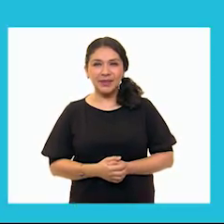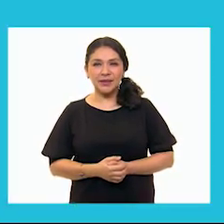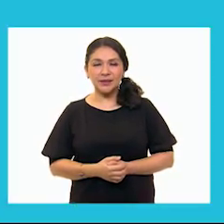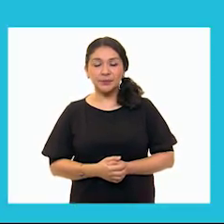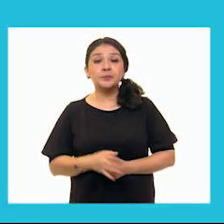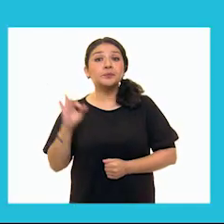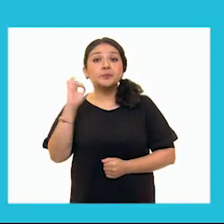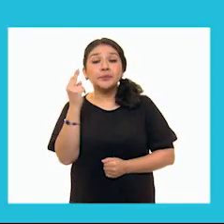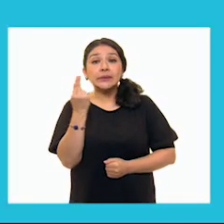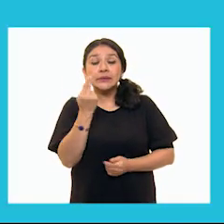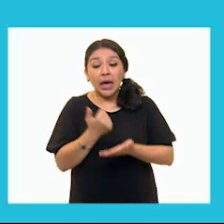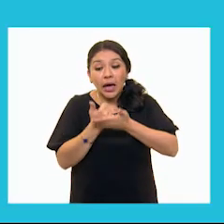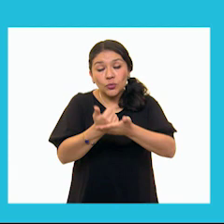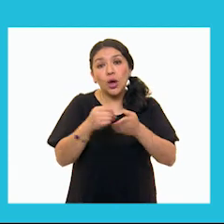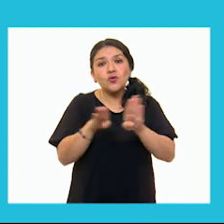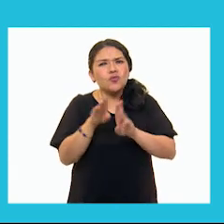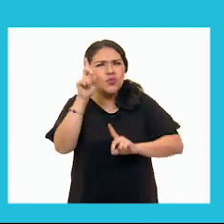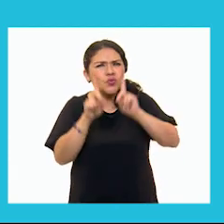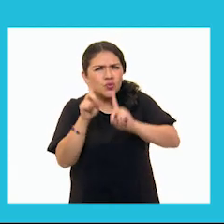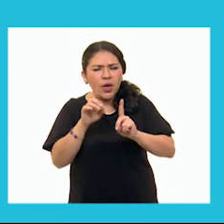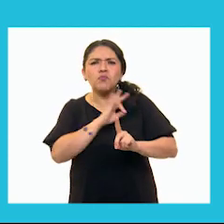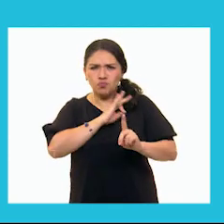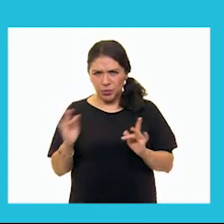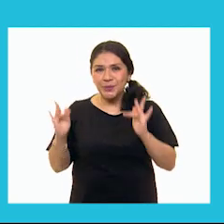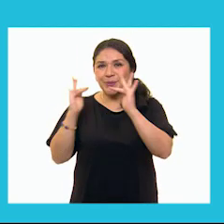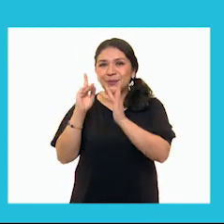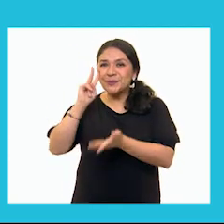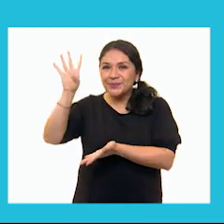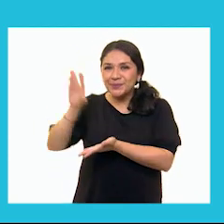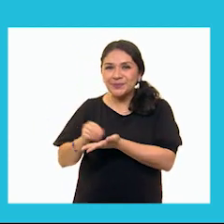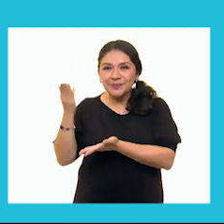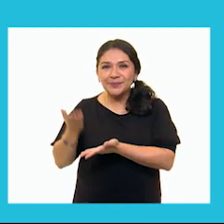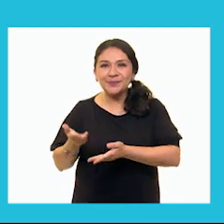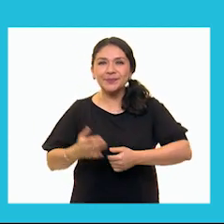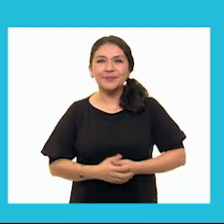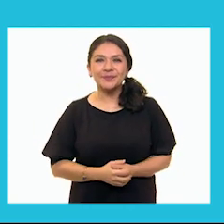Si necesitas ayuda para resolver tus dudas, contáctanos.